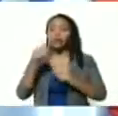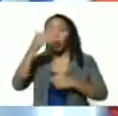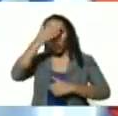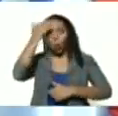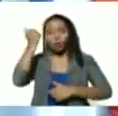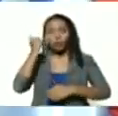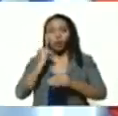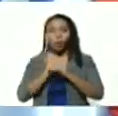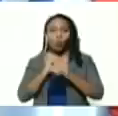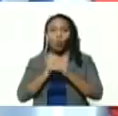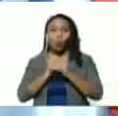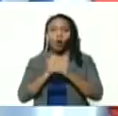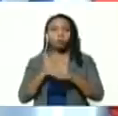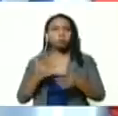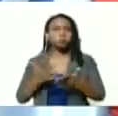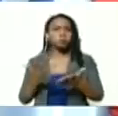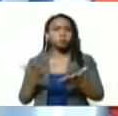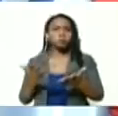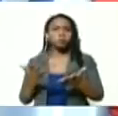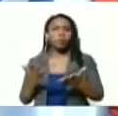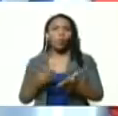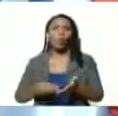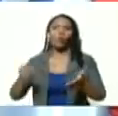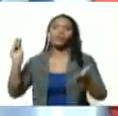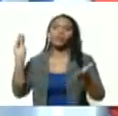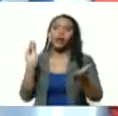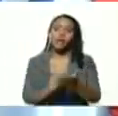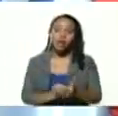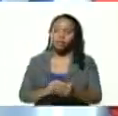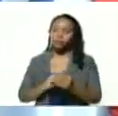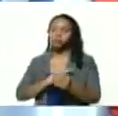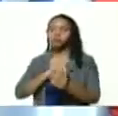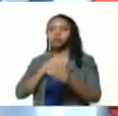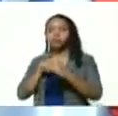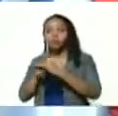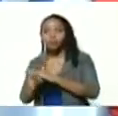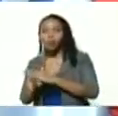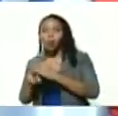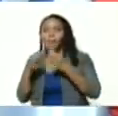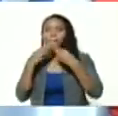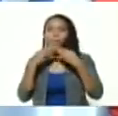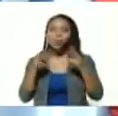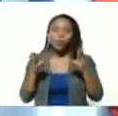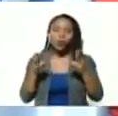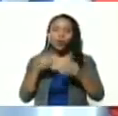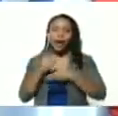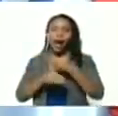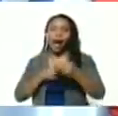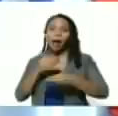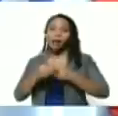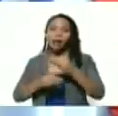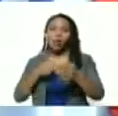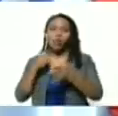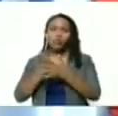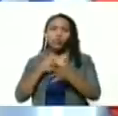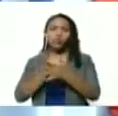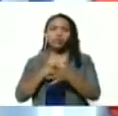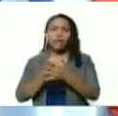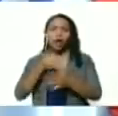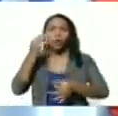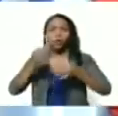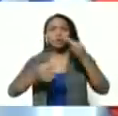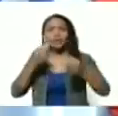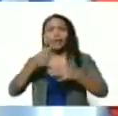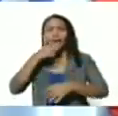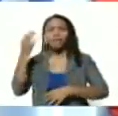olvidarse de volver a ingresar en un ente público que implique la lucha por la justicia,